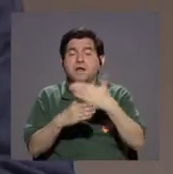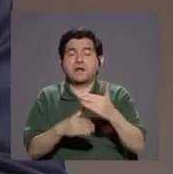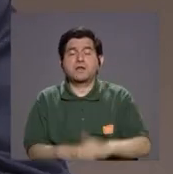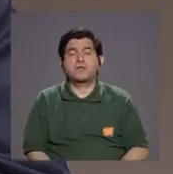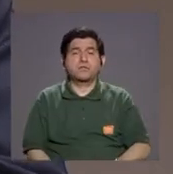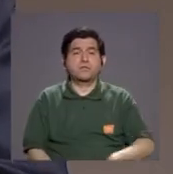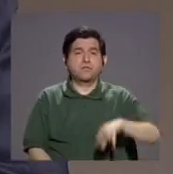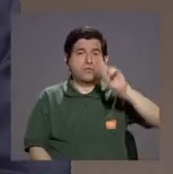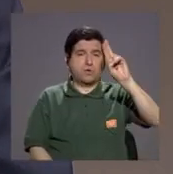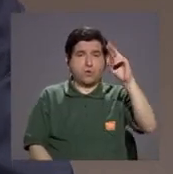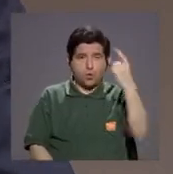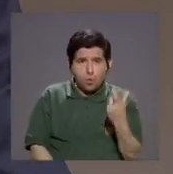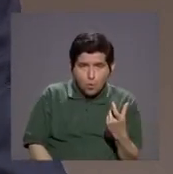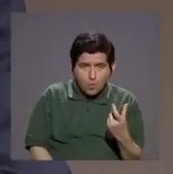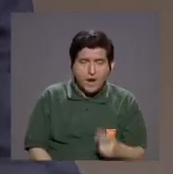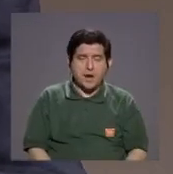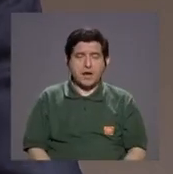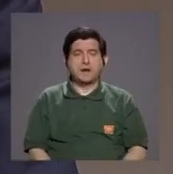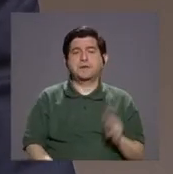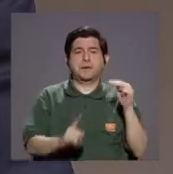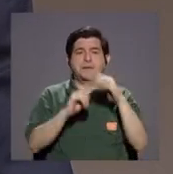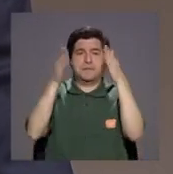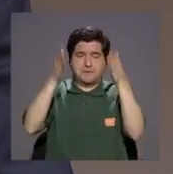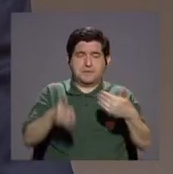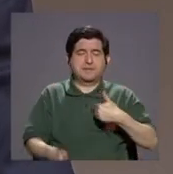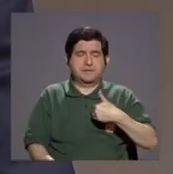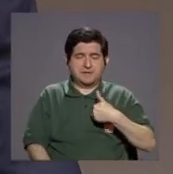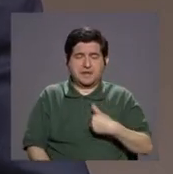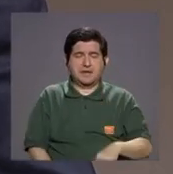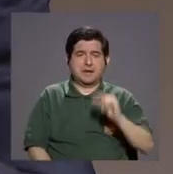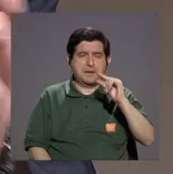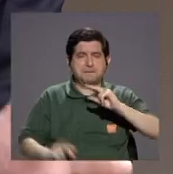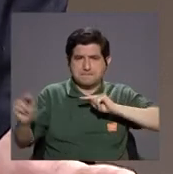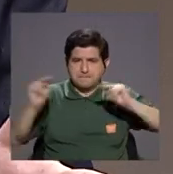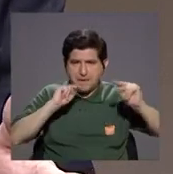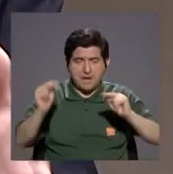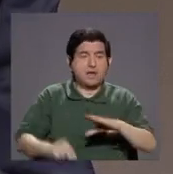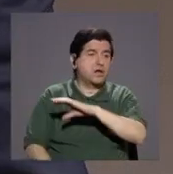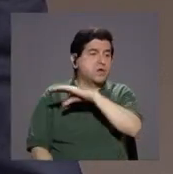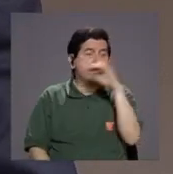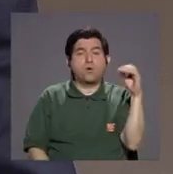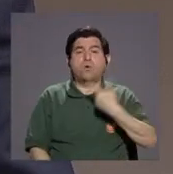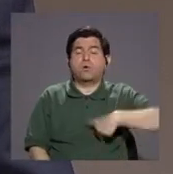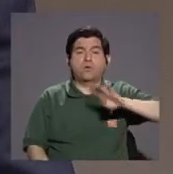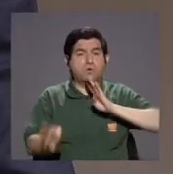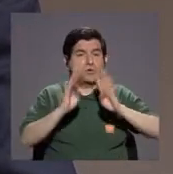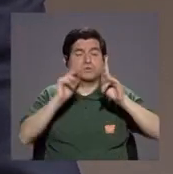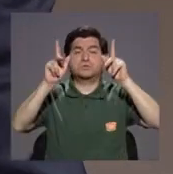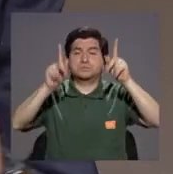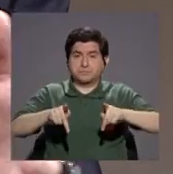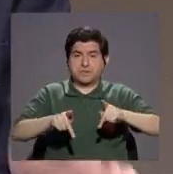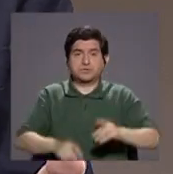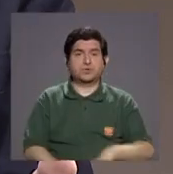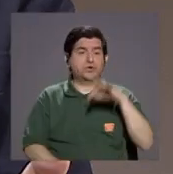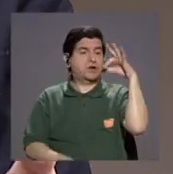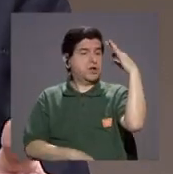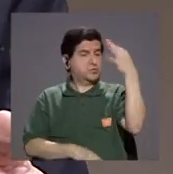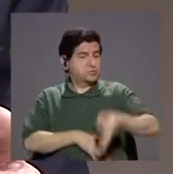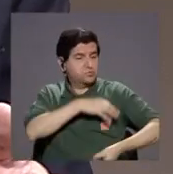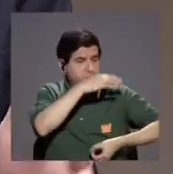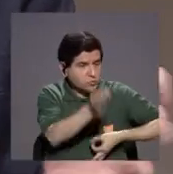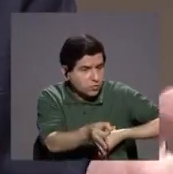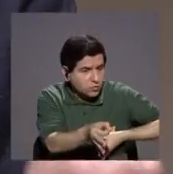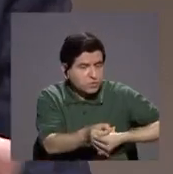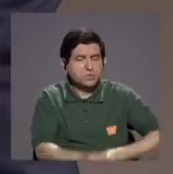uber puede ser un mensajero que tiene su pequeñito negocio o inclusive estamos hablando de la persona que sustituye que está